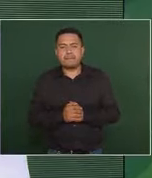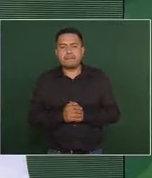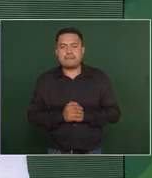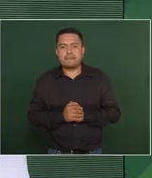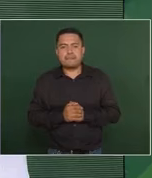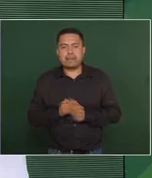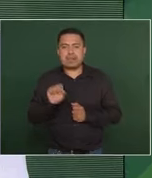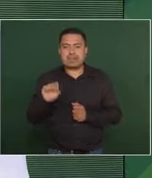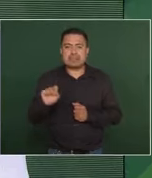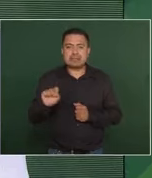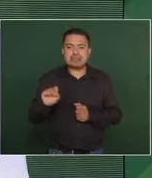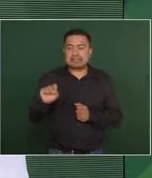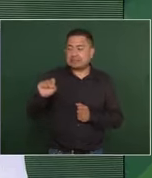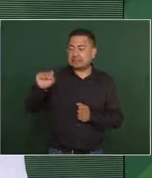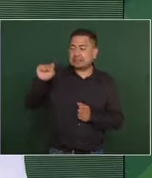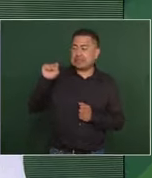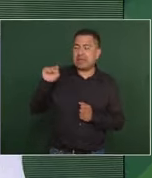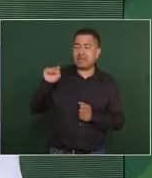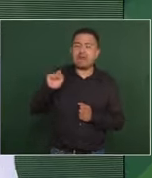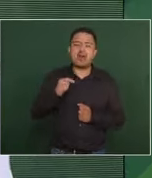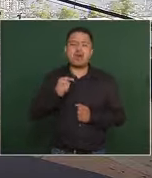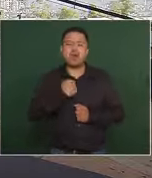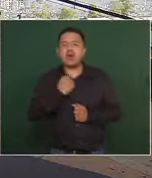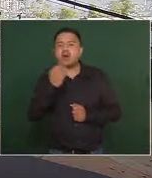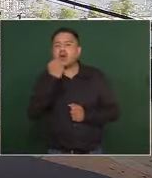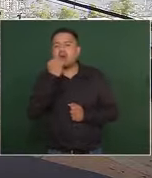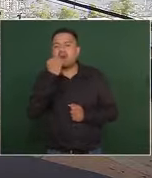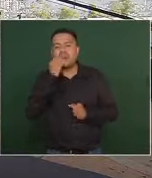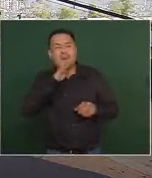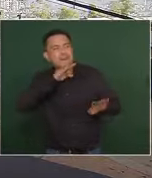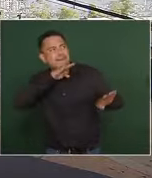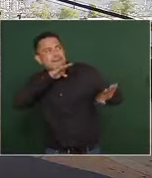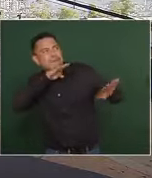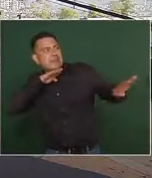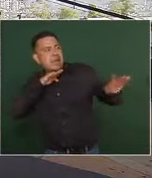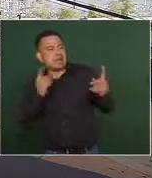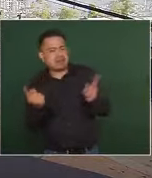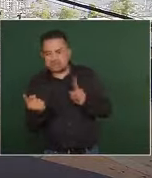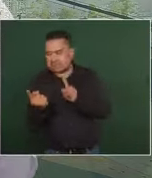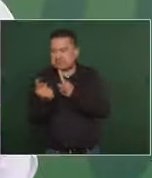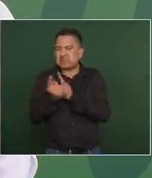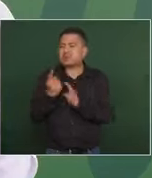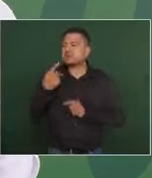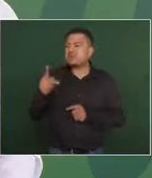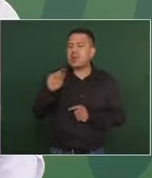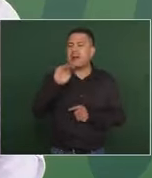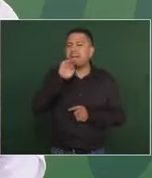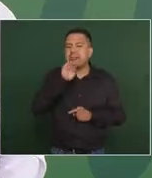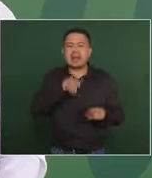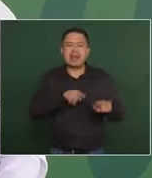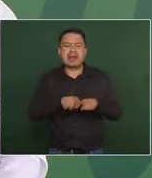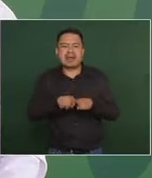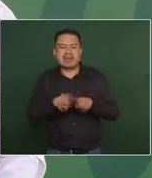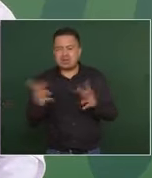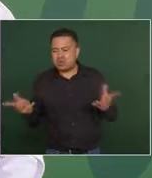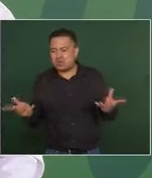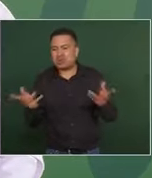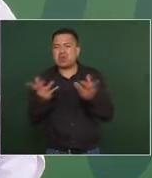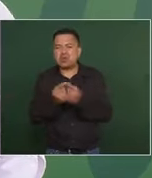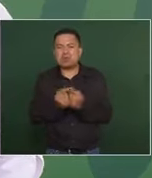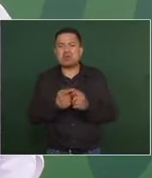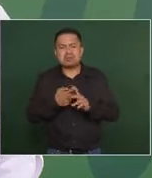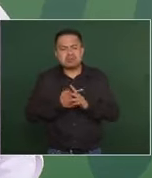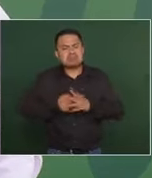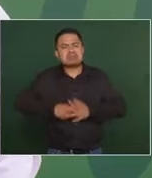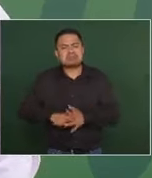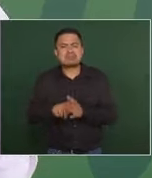el sábado, comí con Cuauhtémoc Blanco y con su mamá y sus hermanos y empezamos